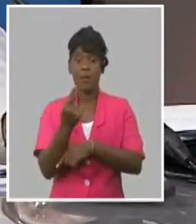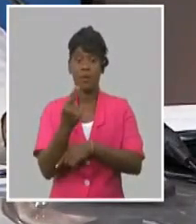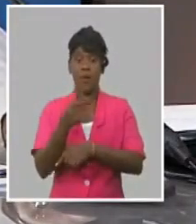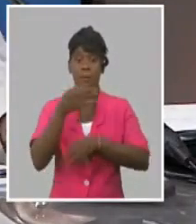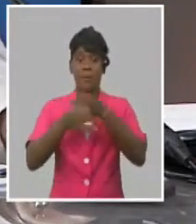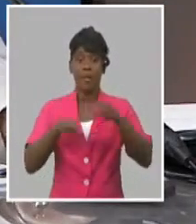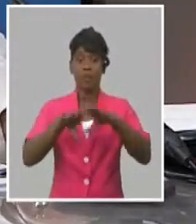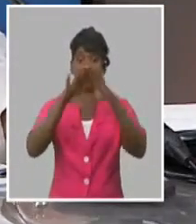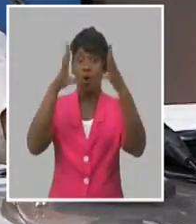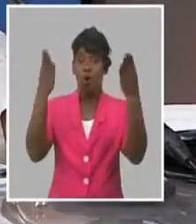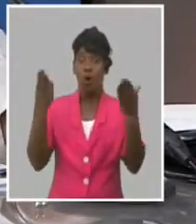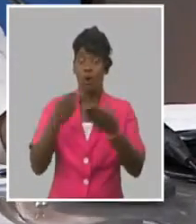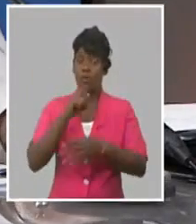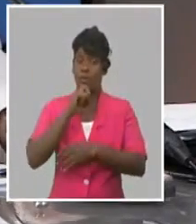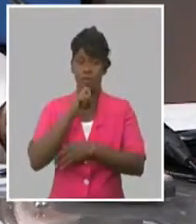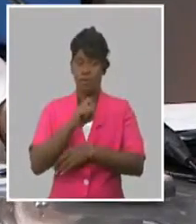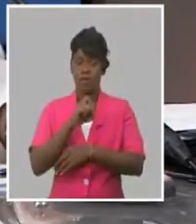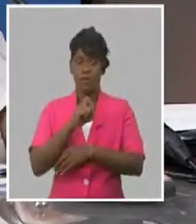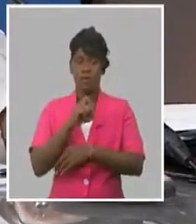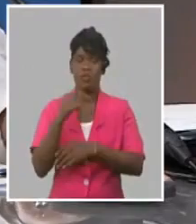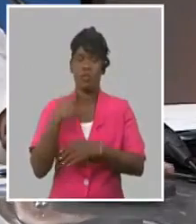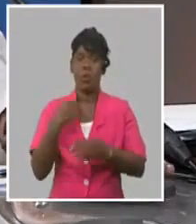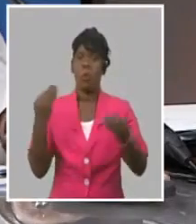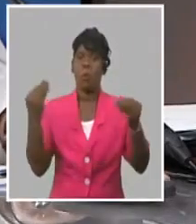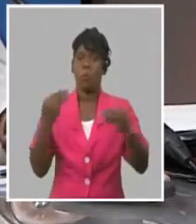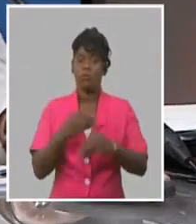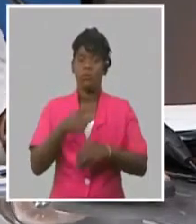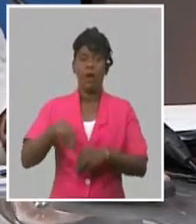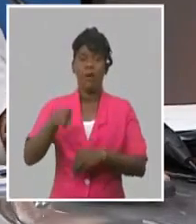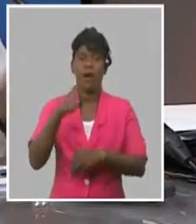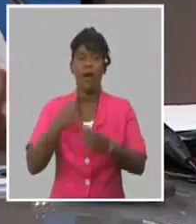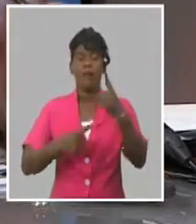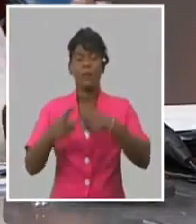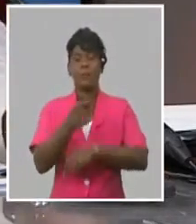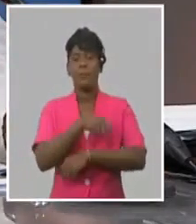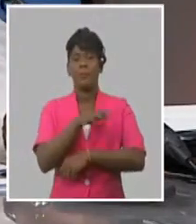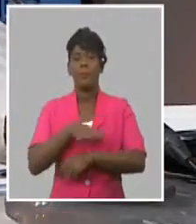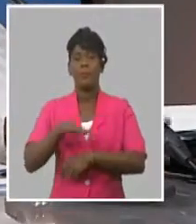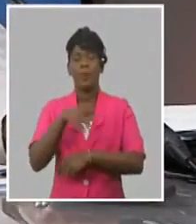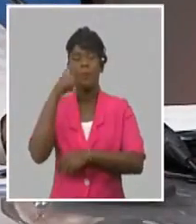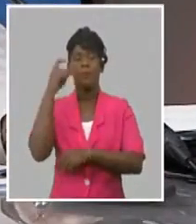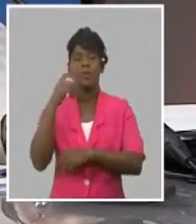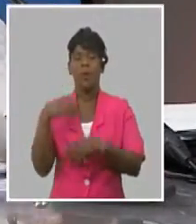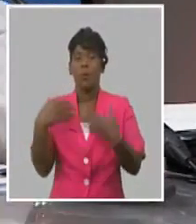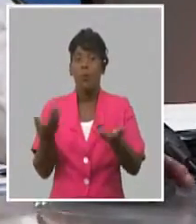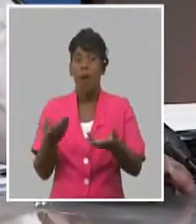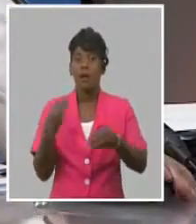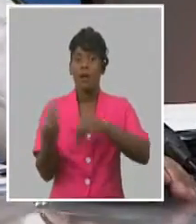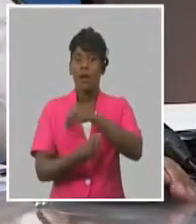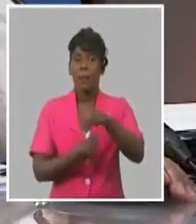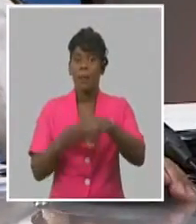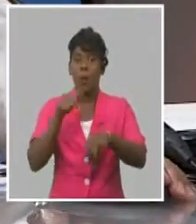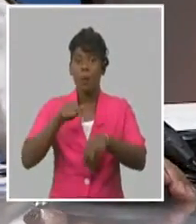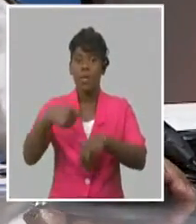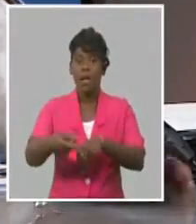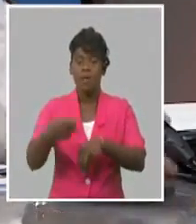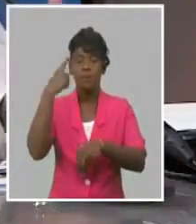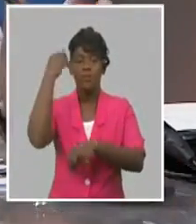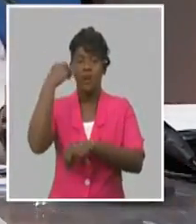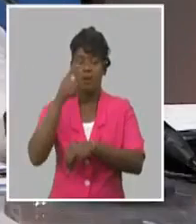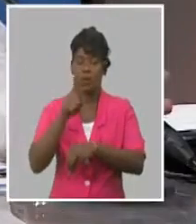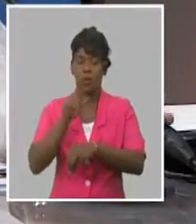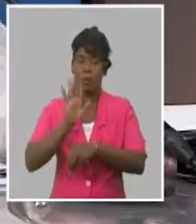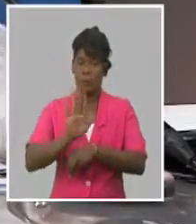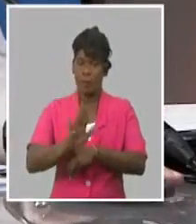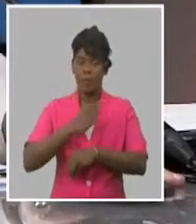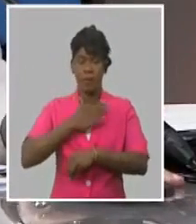que hay expectativas de cuándo es el día cero, cuál va a ser el tipo de cambio, pero vamos a dar un grupo de información